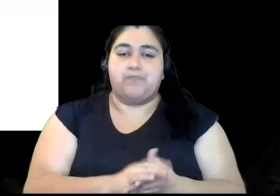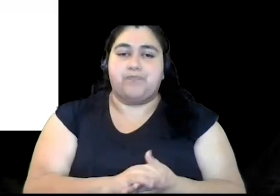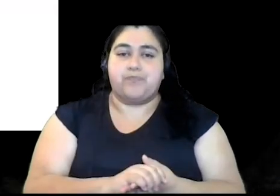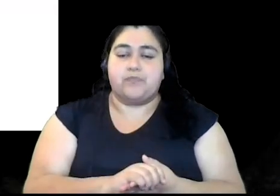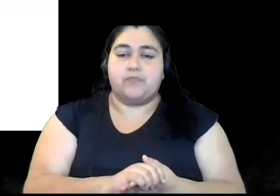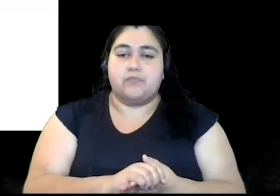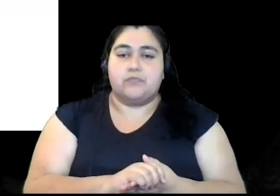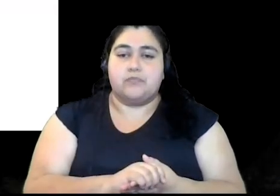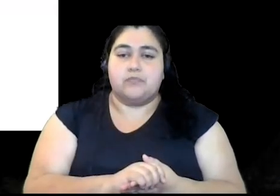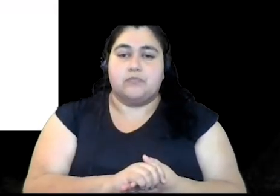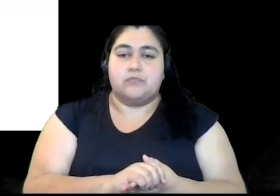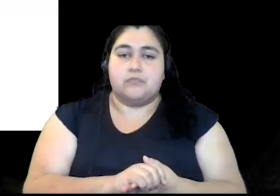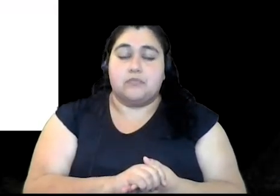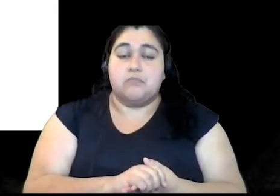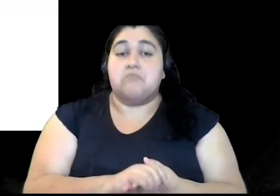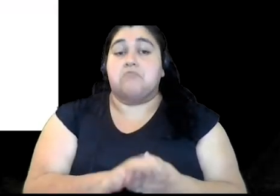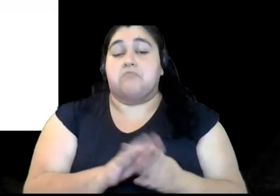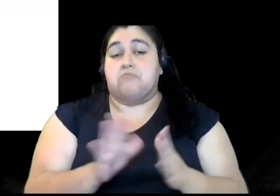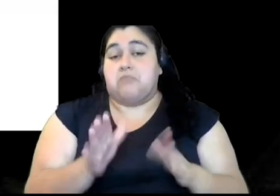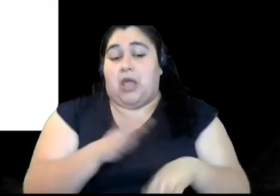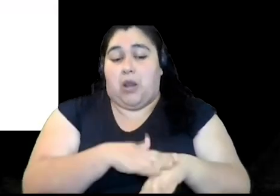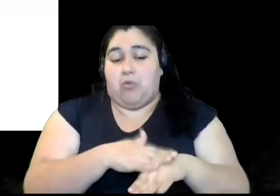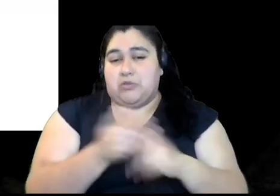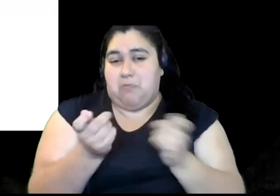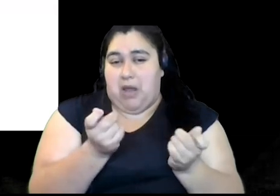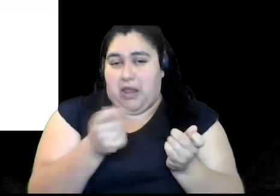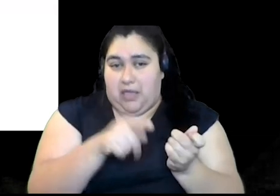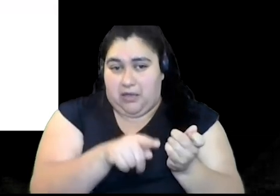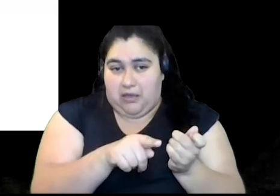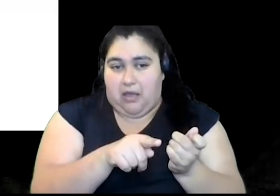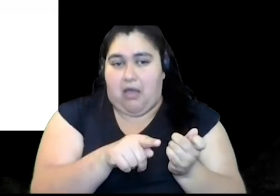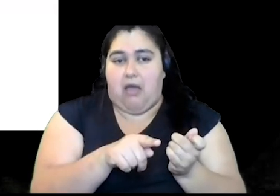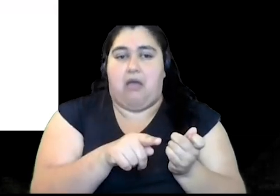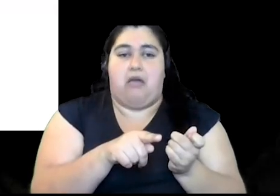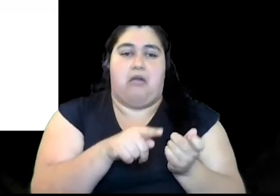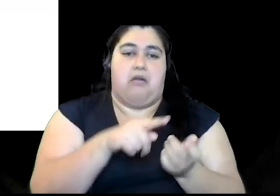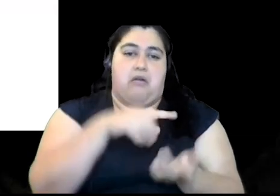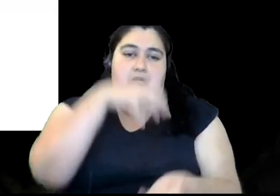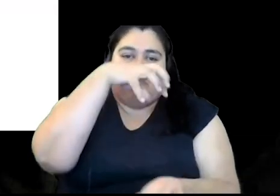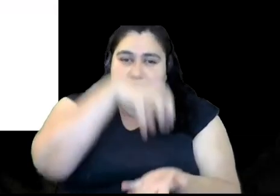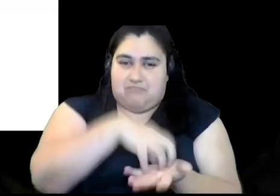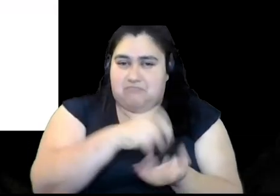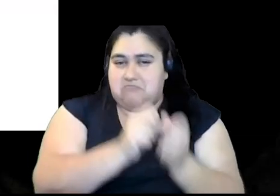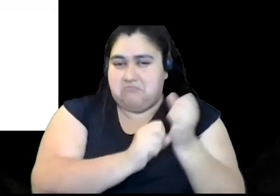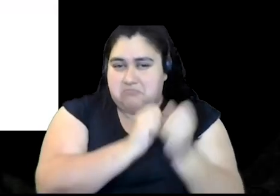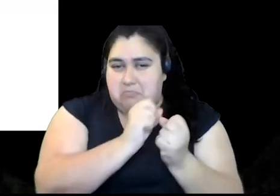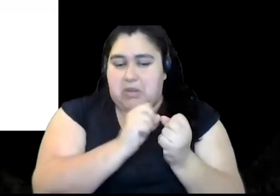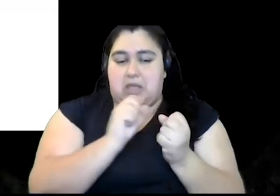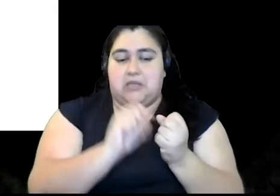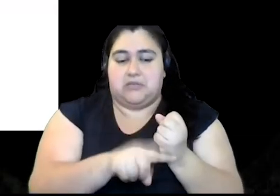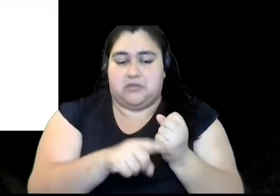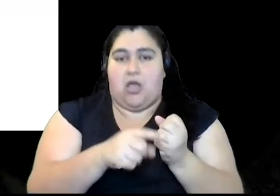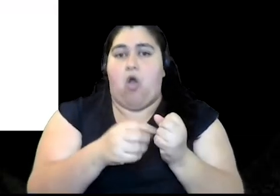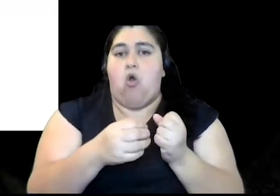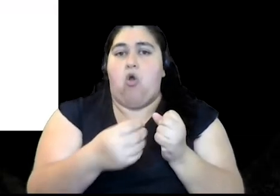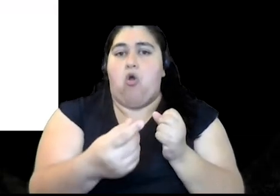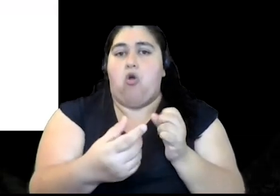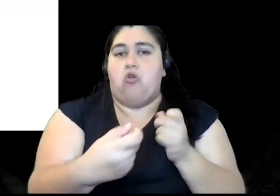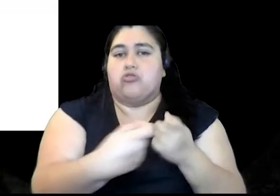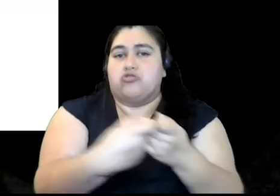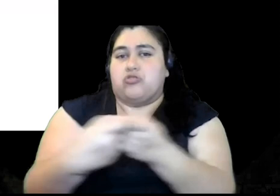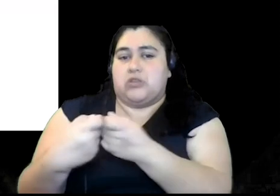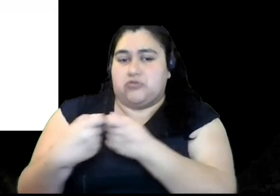administraba un establecimiento o tenía participación en sociedades,